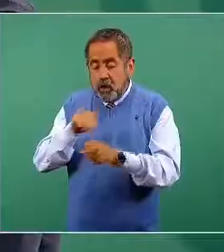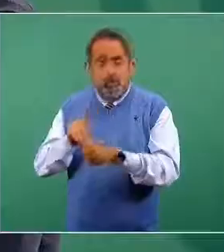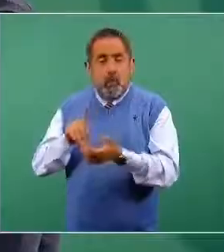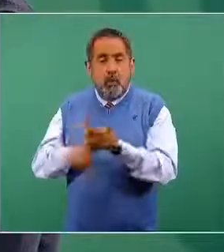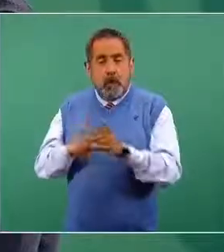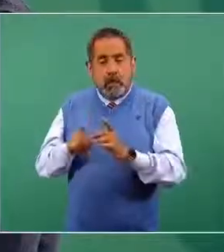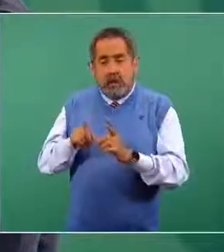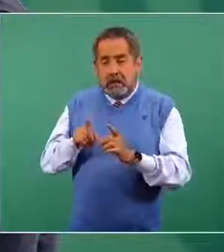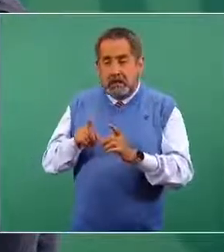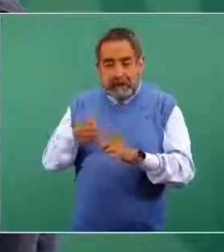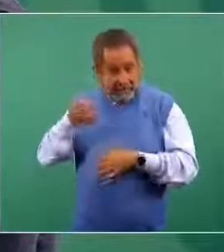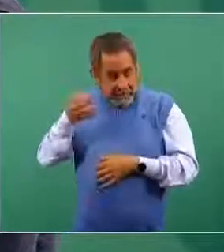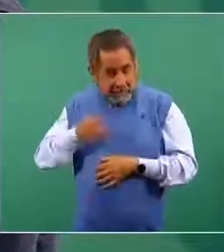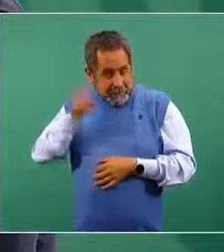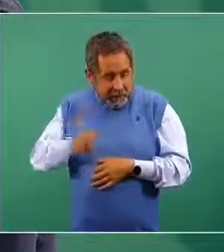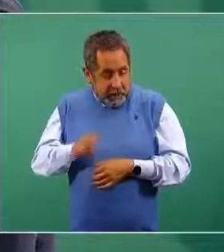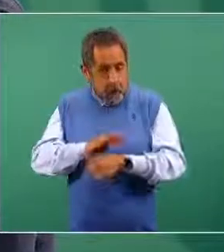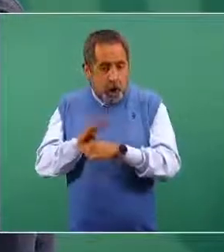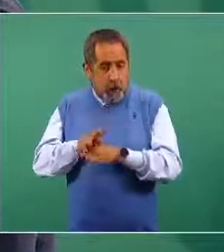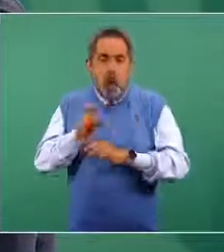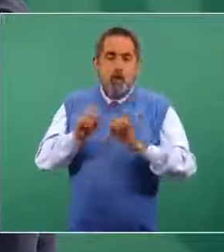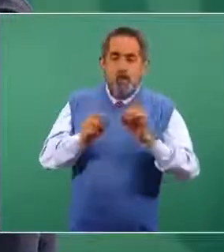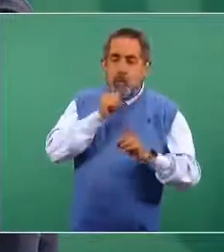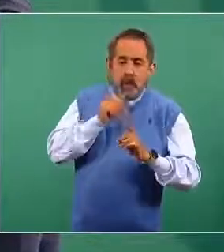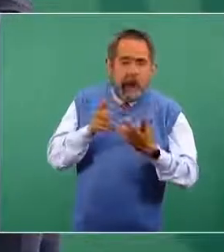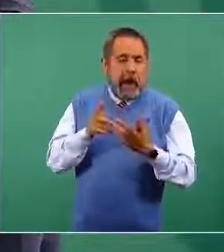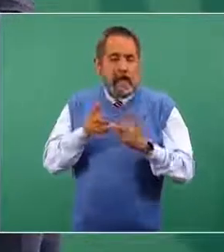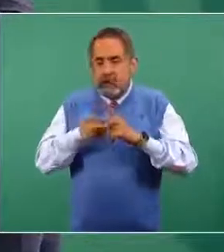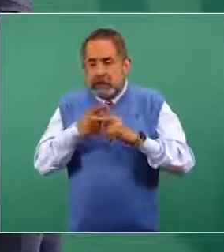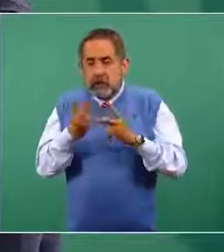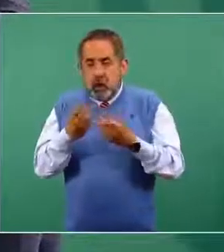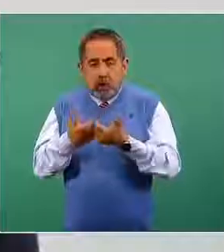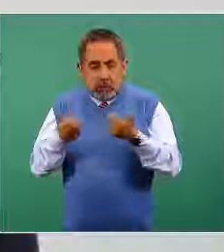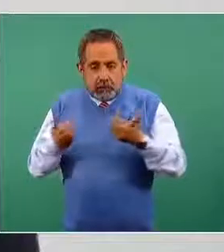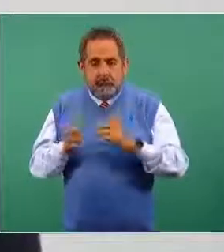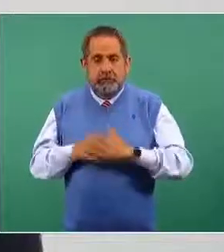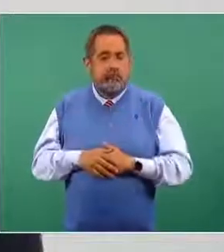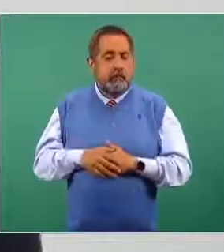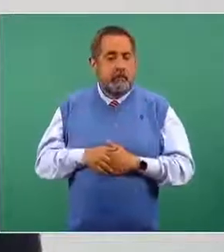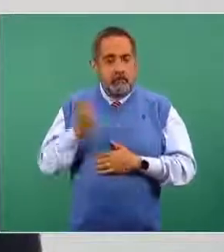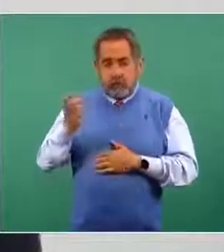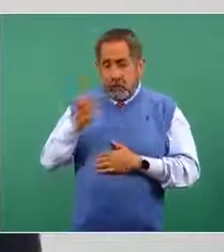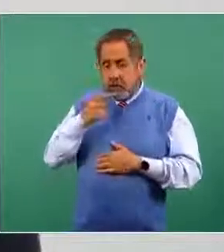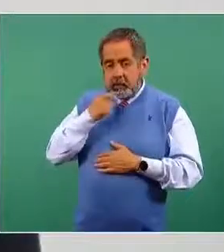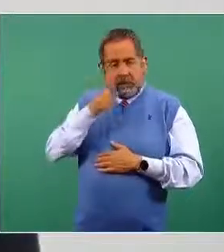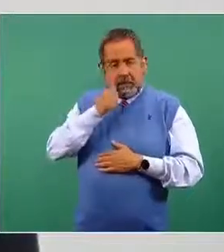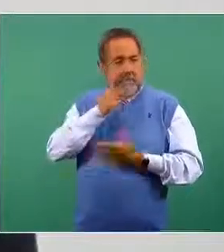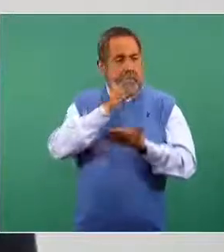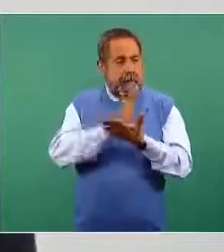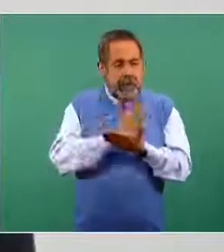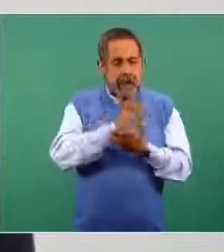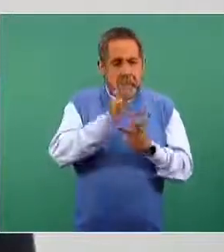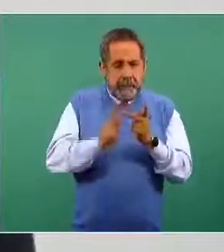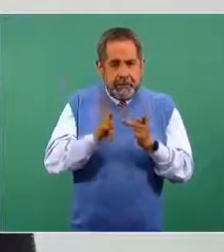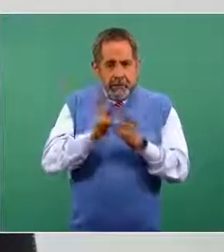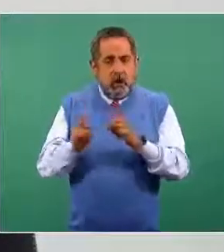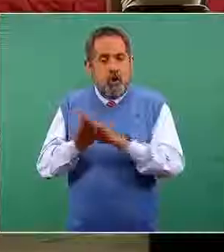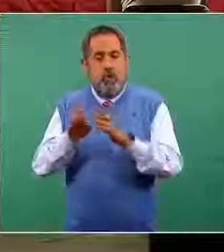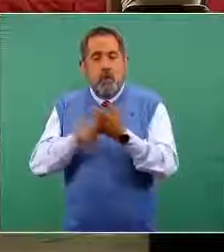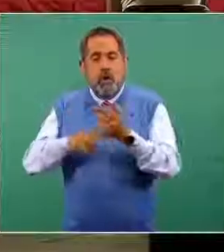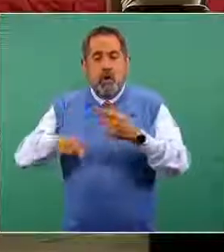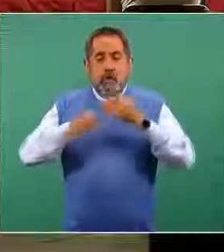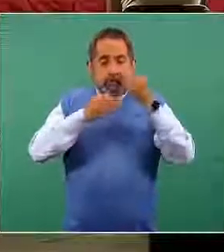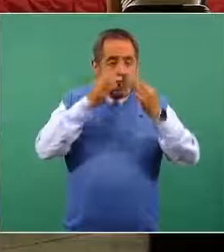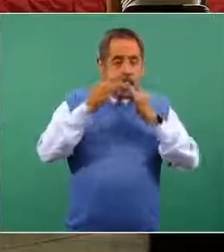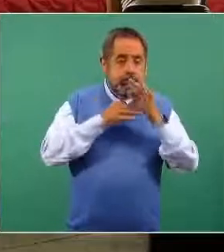casos sospechosos o ya en casos confirmados. Pero entonces, cuando hay puntos de corte, y por eso es importante hacer referencia a los boletines, porque los